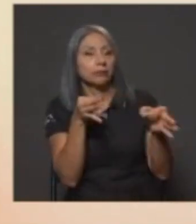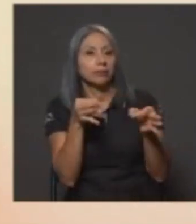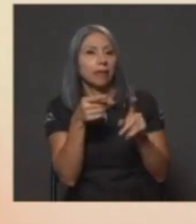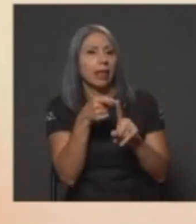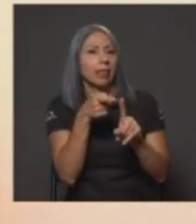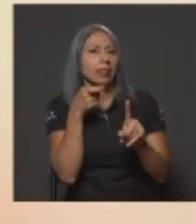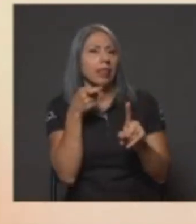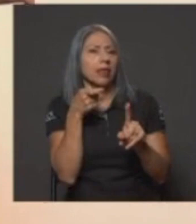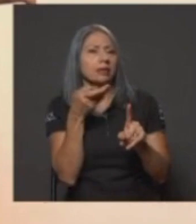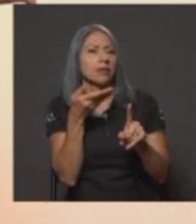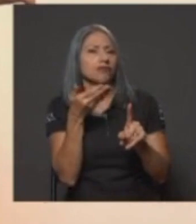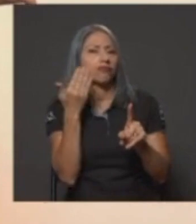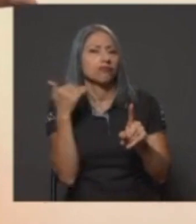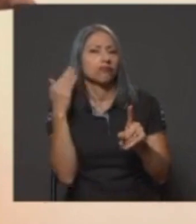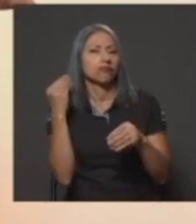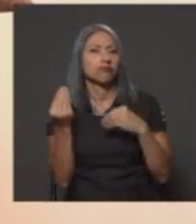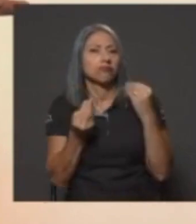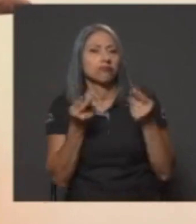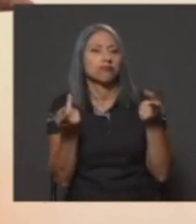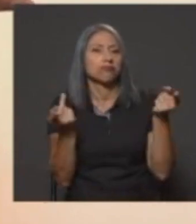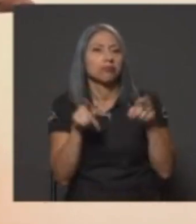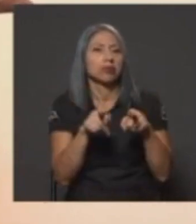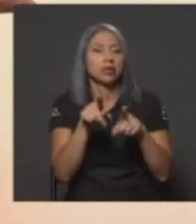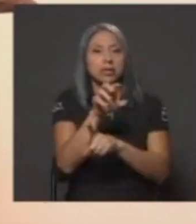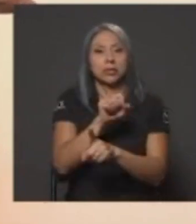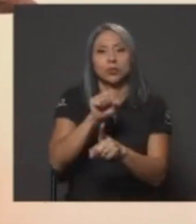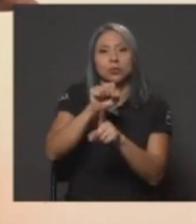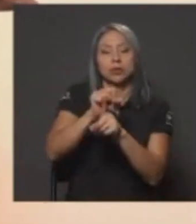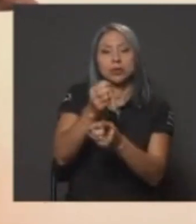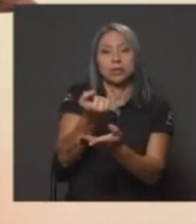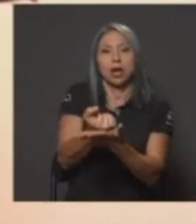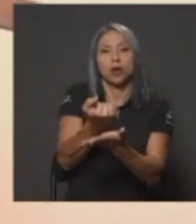viene el contexto de la economía